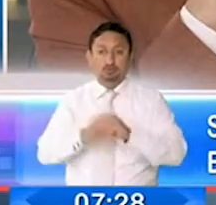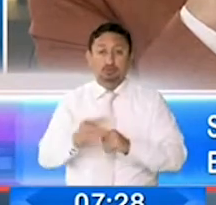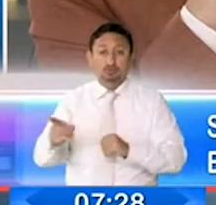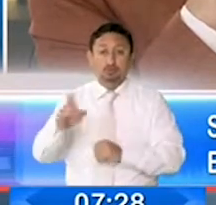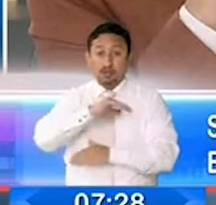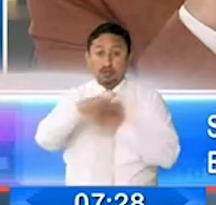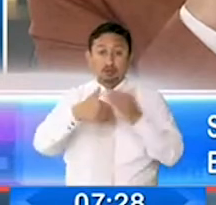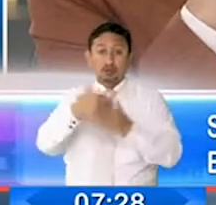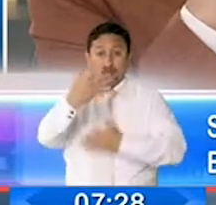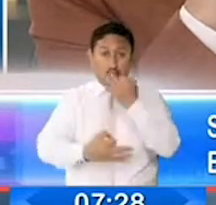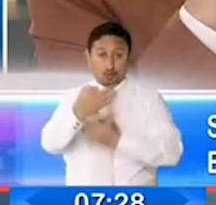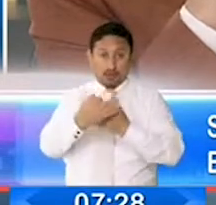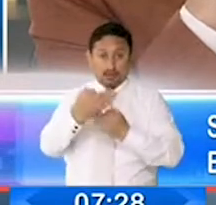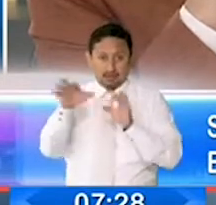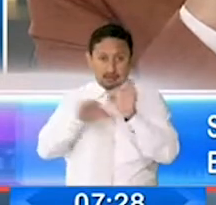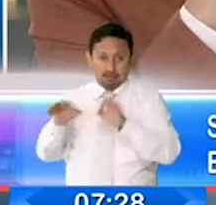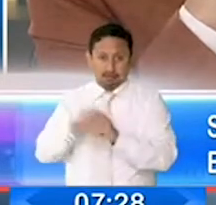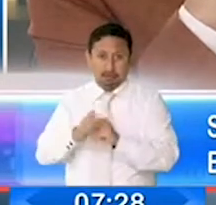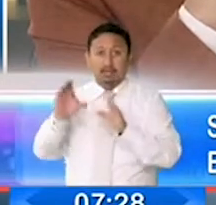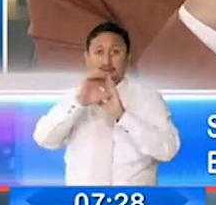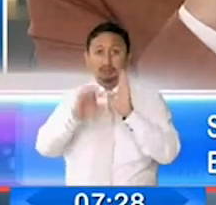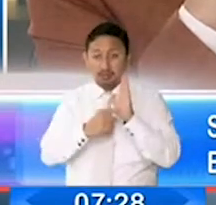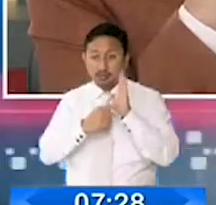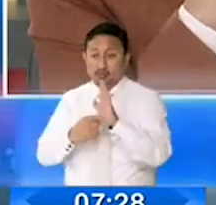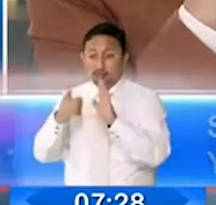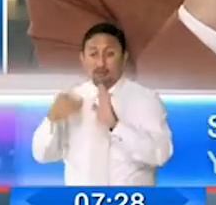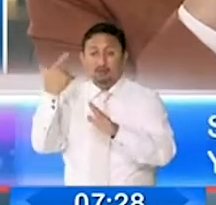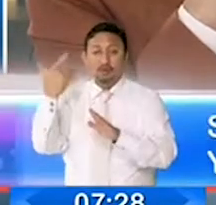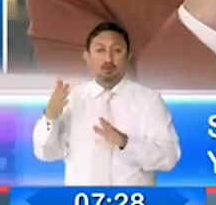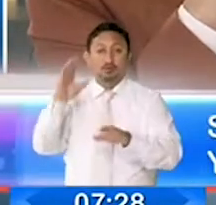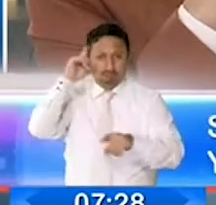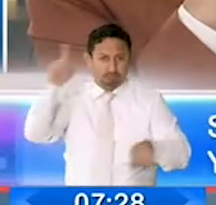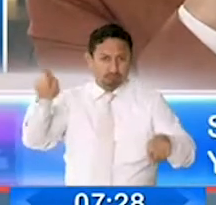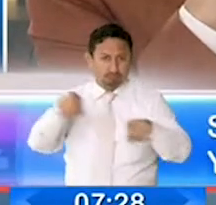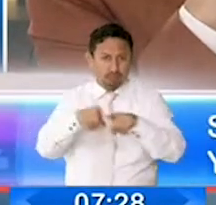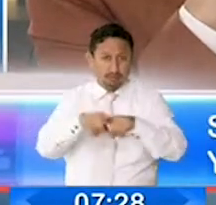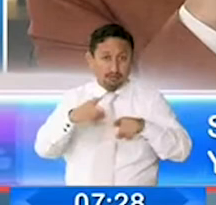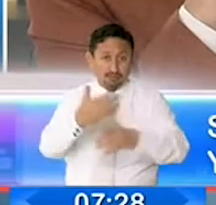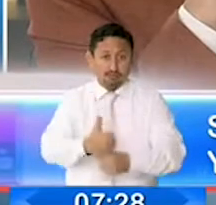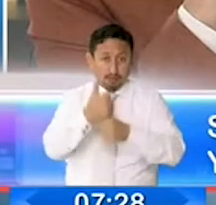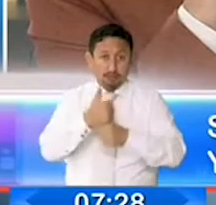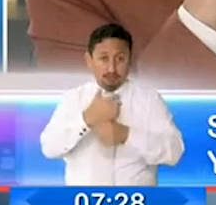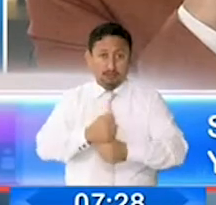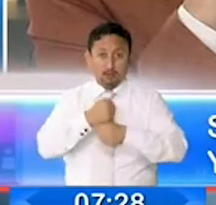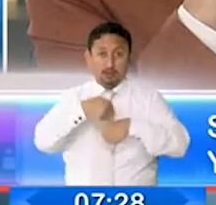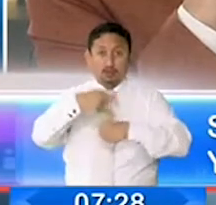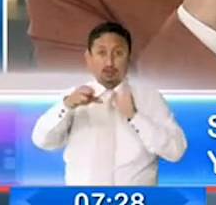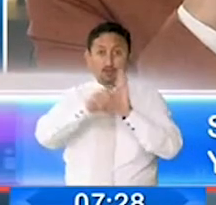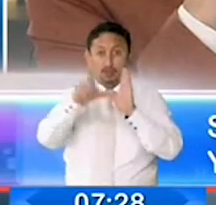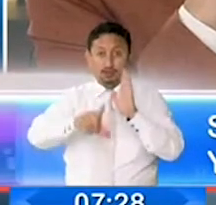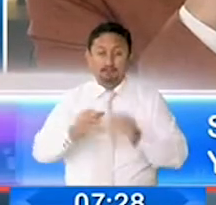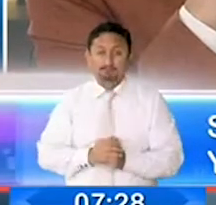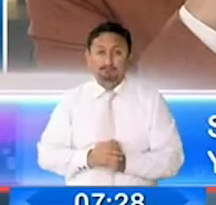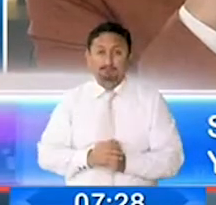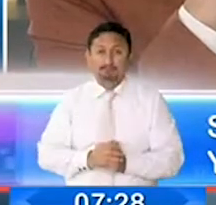los jueces del Estado para poder uniformar los criterios, y esto nos ayuda a la seguridad jurídica, a la tutela judicial efectiva,